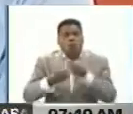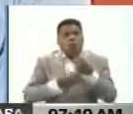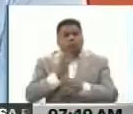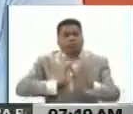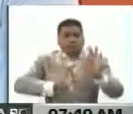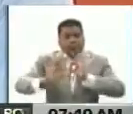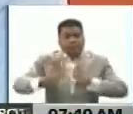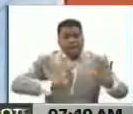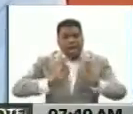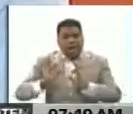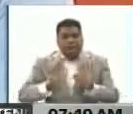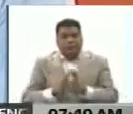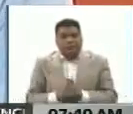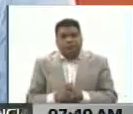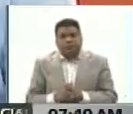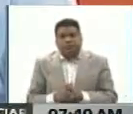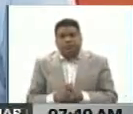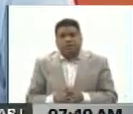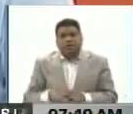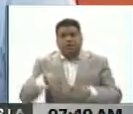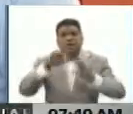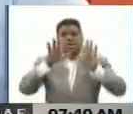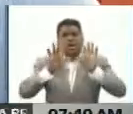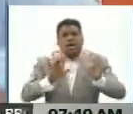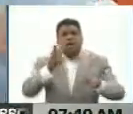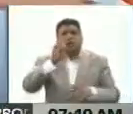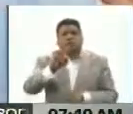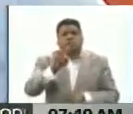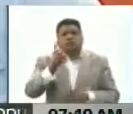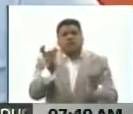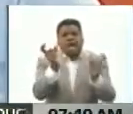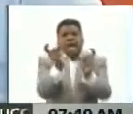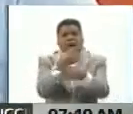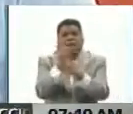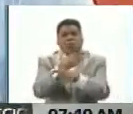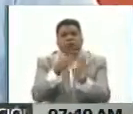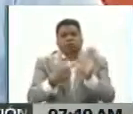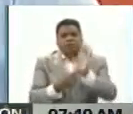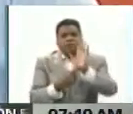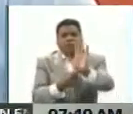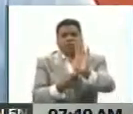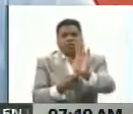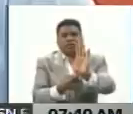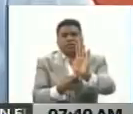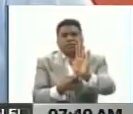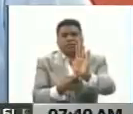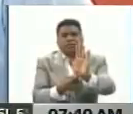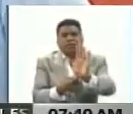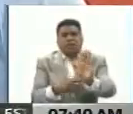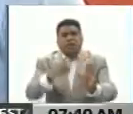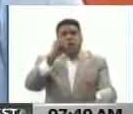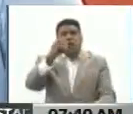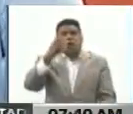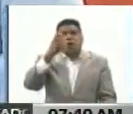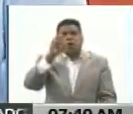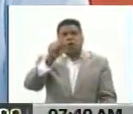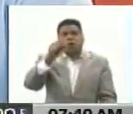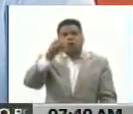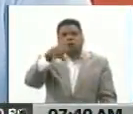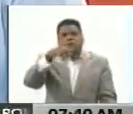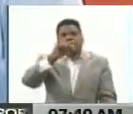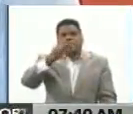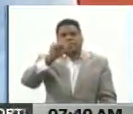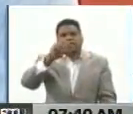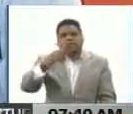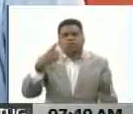oficial. Y el 12 de agosto lo vamos a presentar en Ospinos, que es el espacio de Maisanta, la geografía de Maisanta, lo vamos a presentar, bueno, al